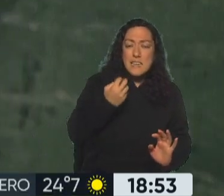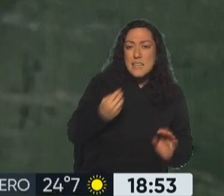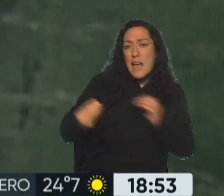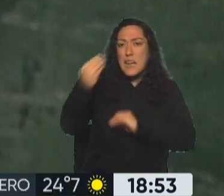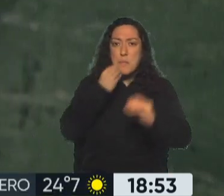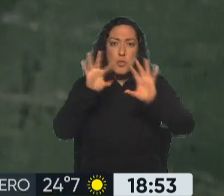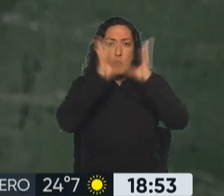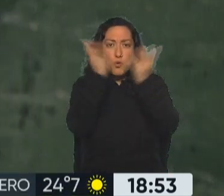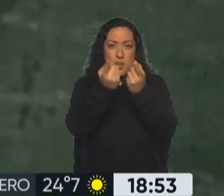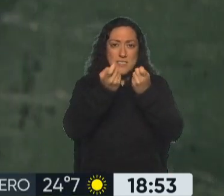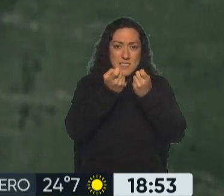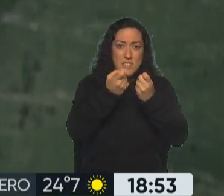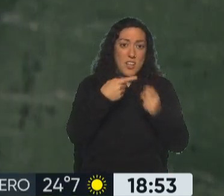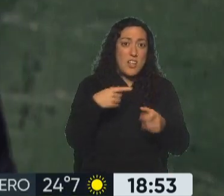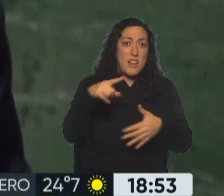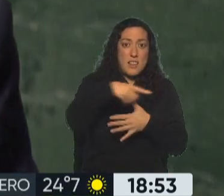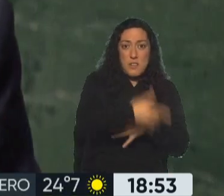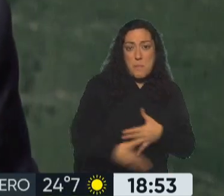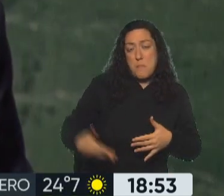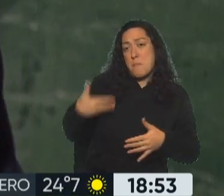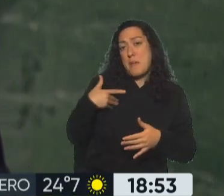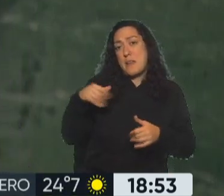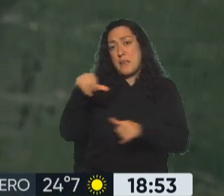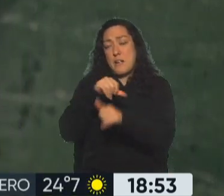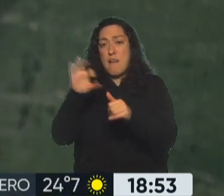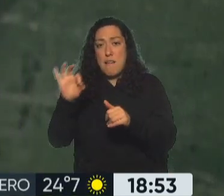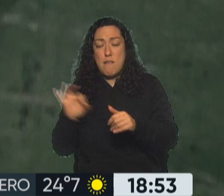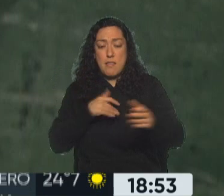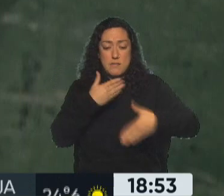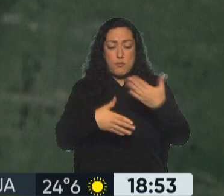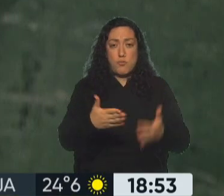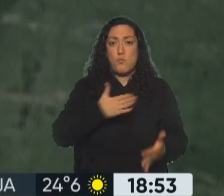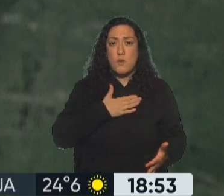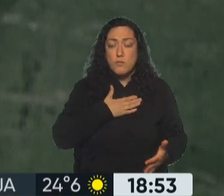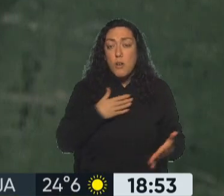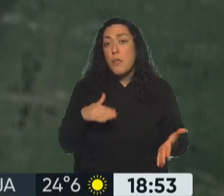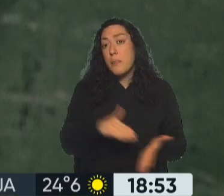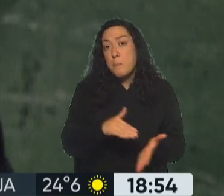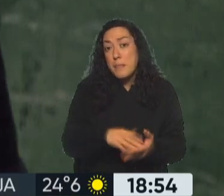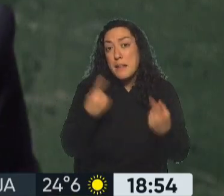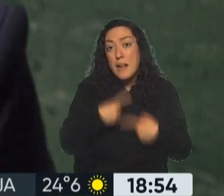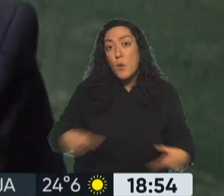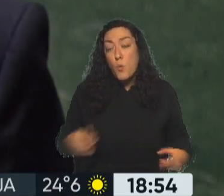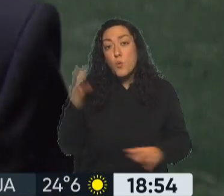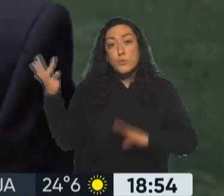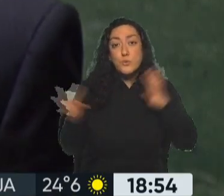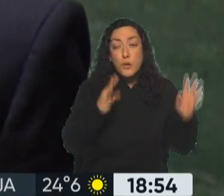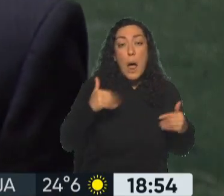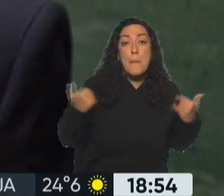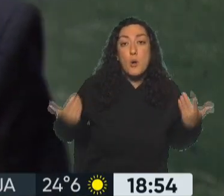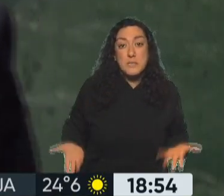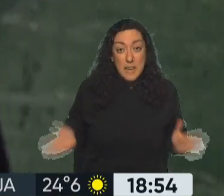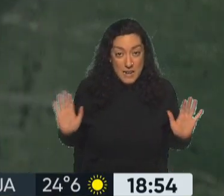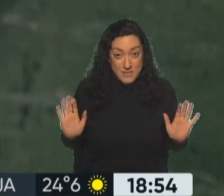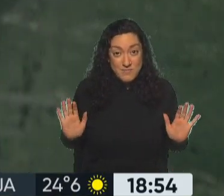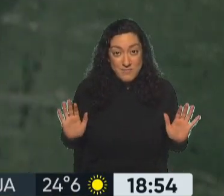demanda. Nuestro desarrollo depende de que tengamos la capacidad de aprovechar esos recursos. Es preciso que